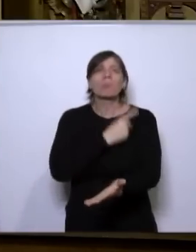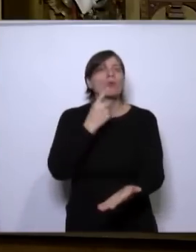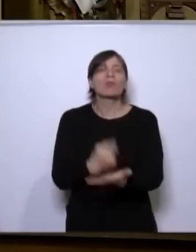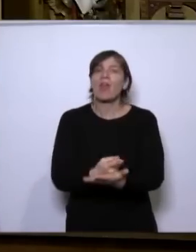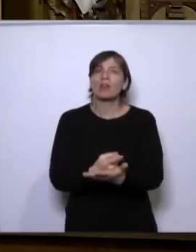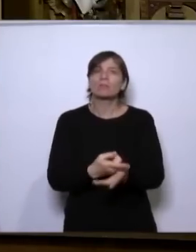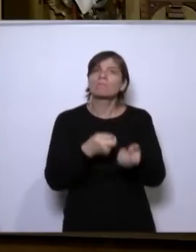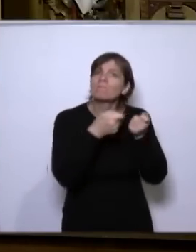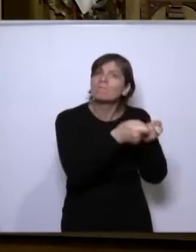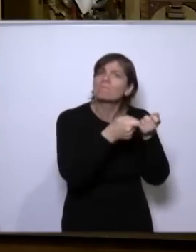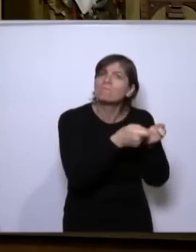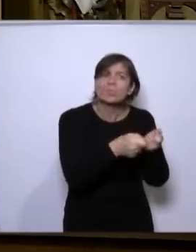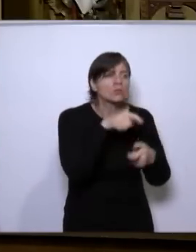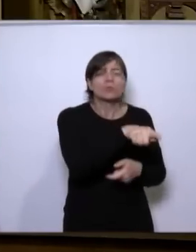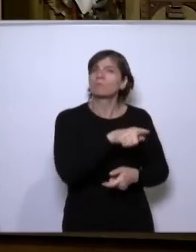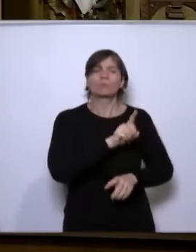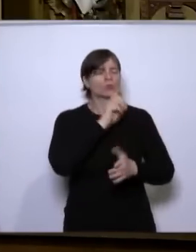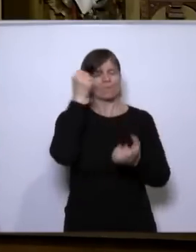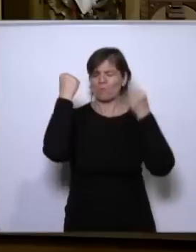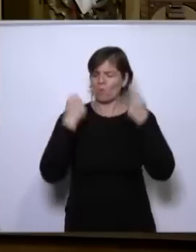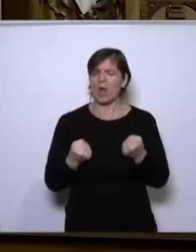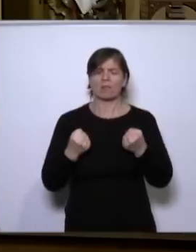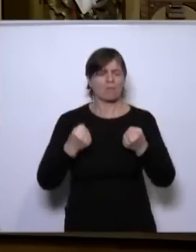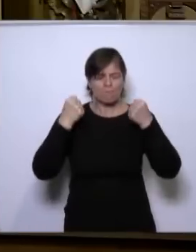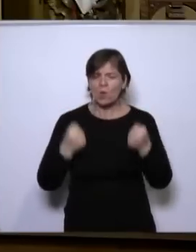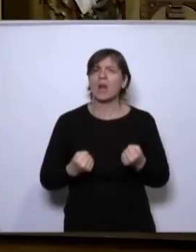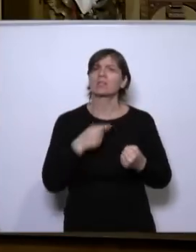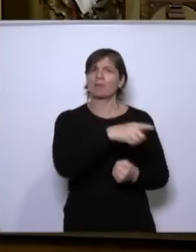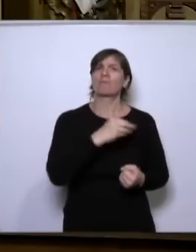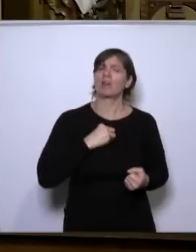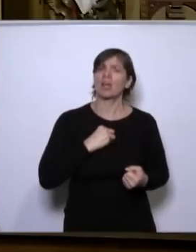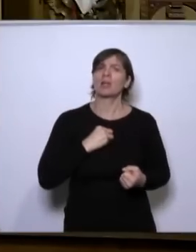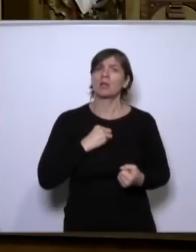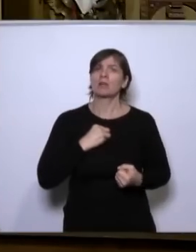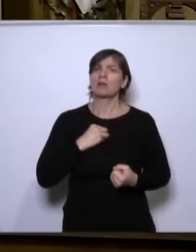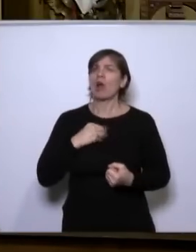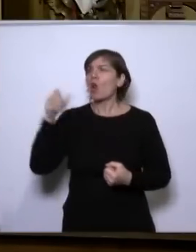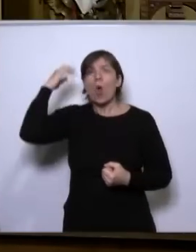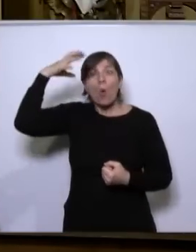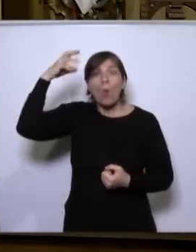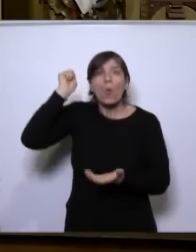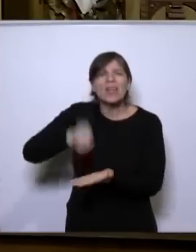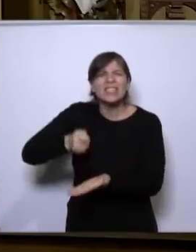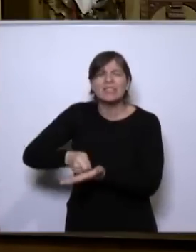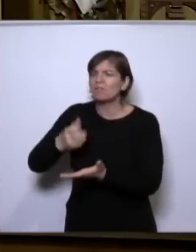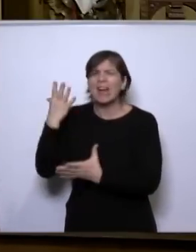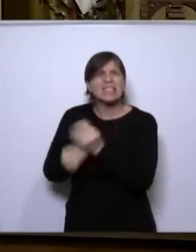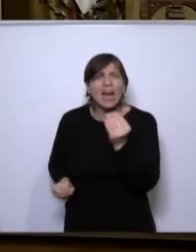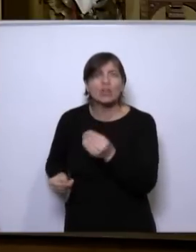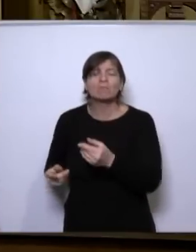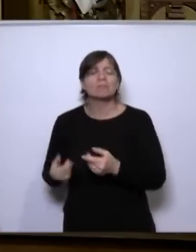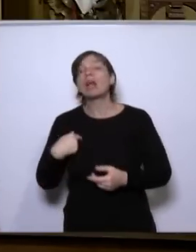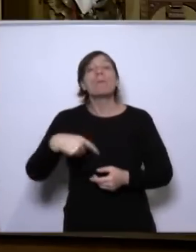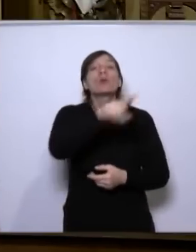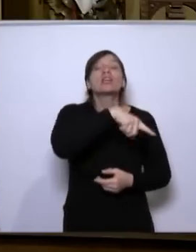público. Unos y otros fracasaron, porque los mártires tenían fe,